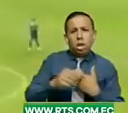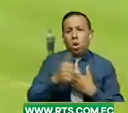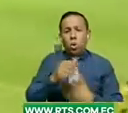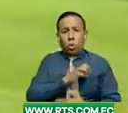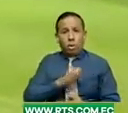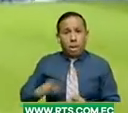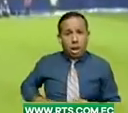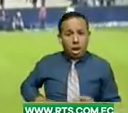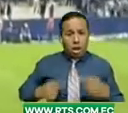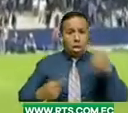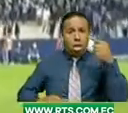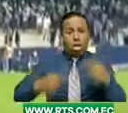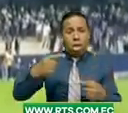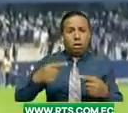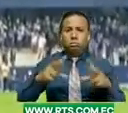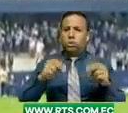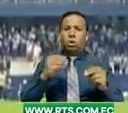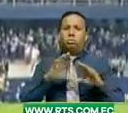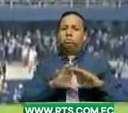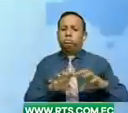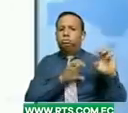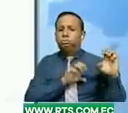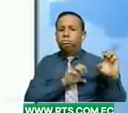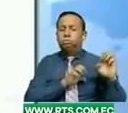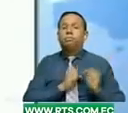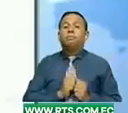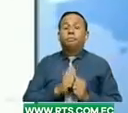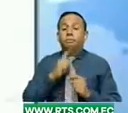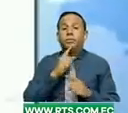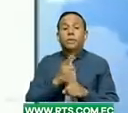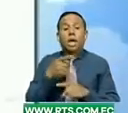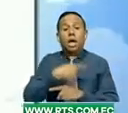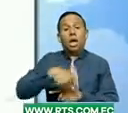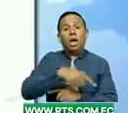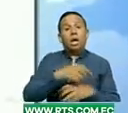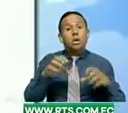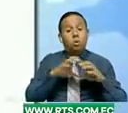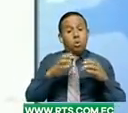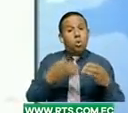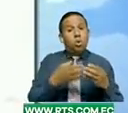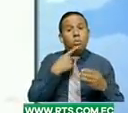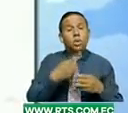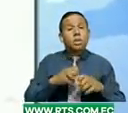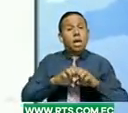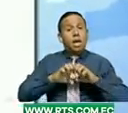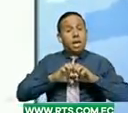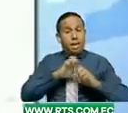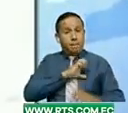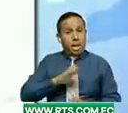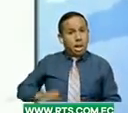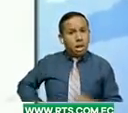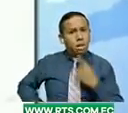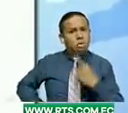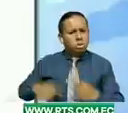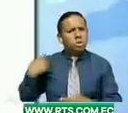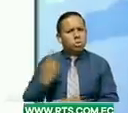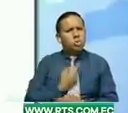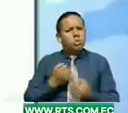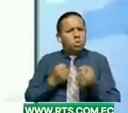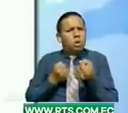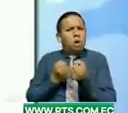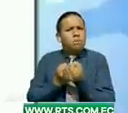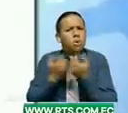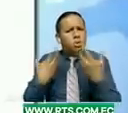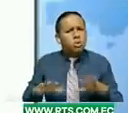Emelec. Mientras el club Emelec se pronunció en un comunicado en el que asegura que cumplió con el aforo. Estamos colaborando con todo nuestro